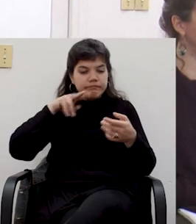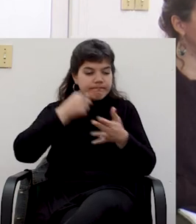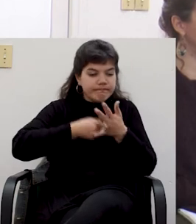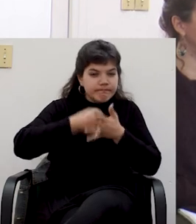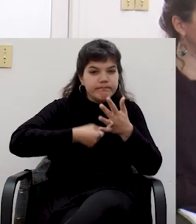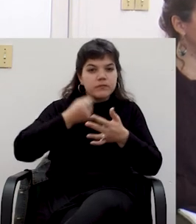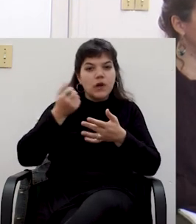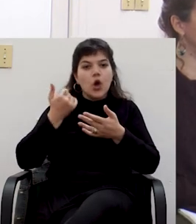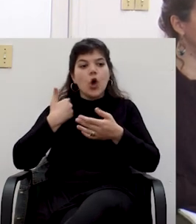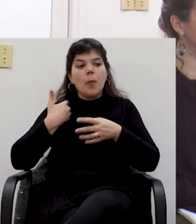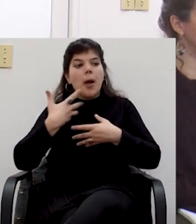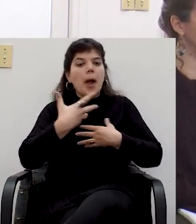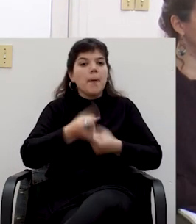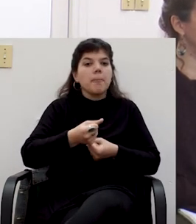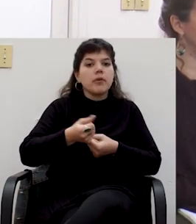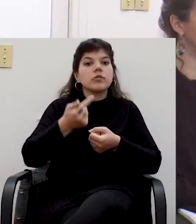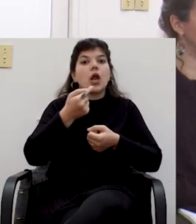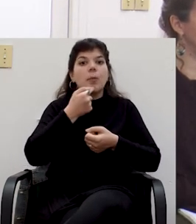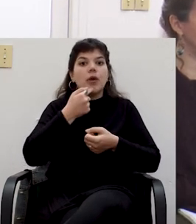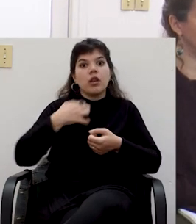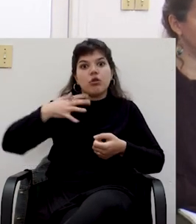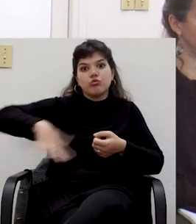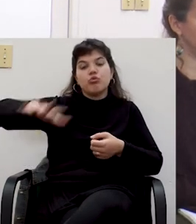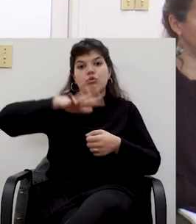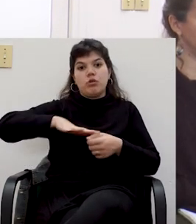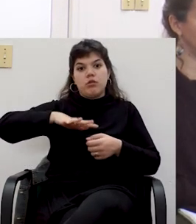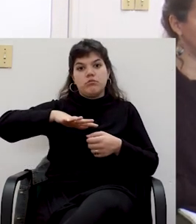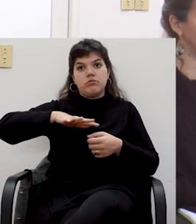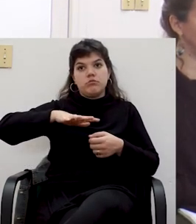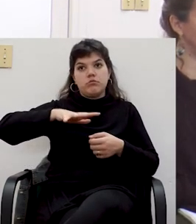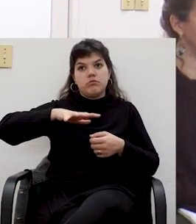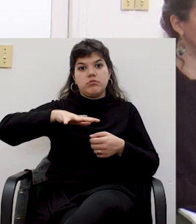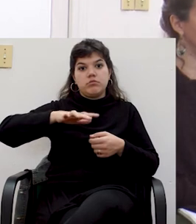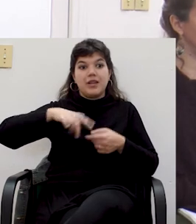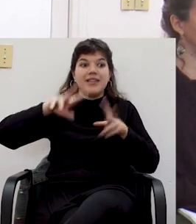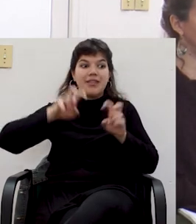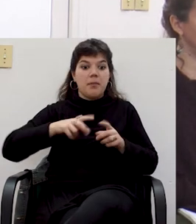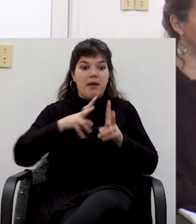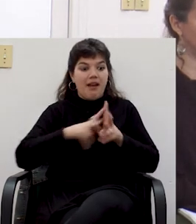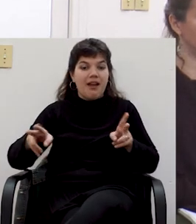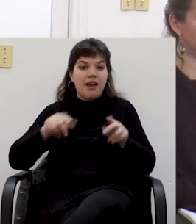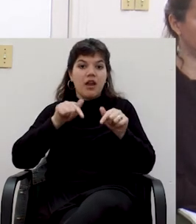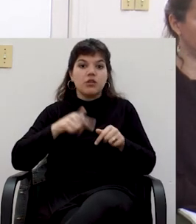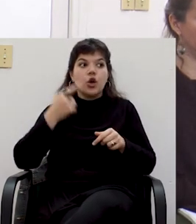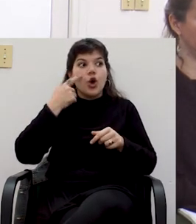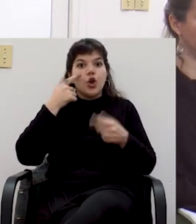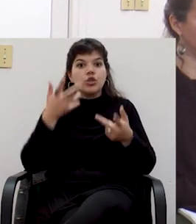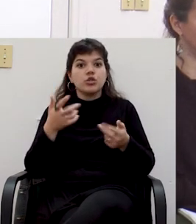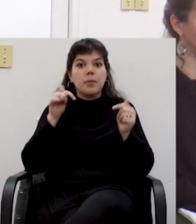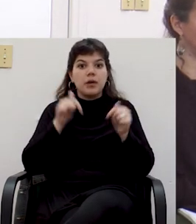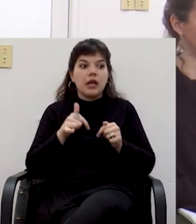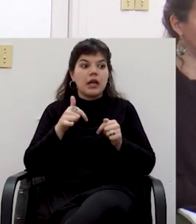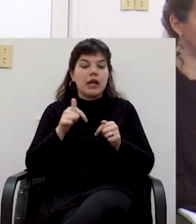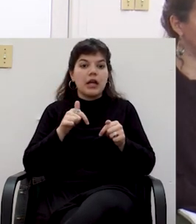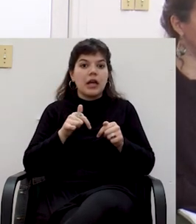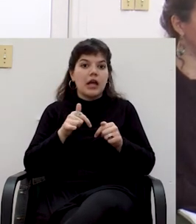¿no? Cómo se contribuye a las políticas sociales. La generación de conocimiento en esta